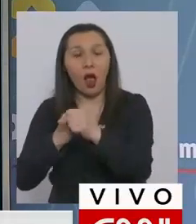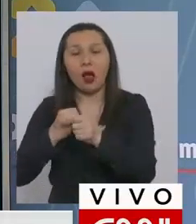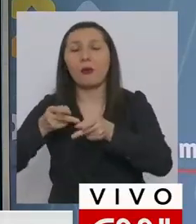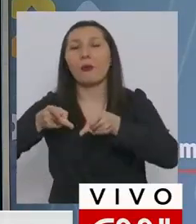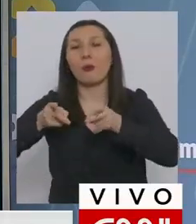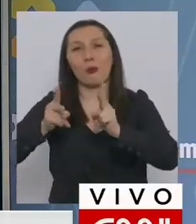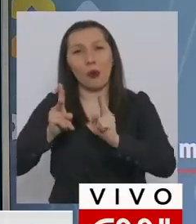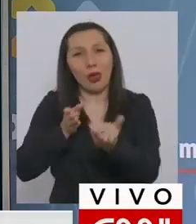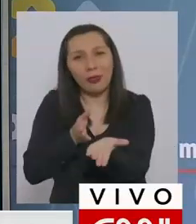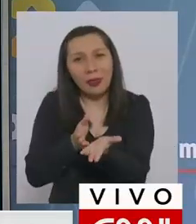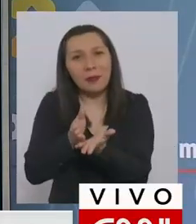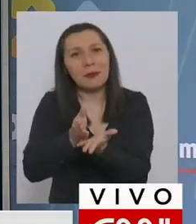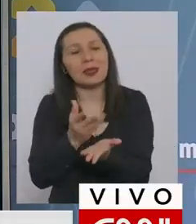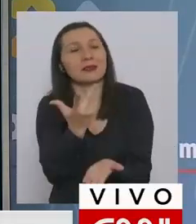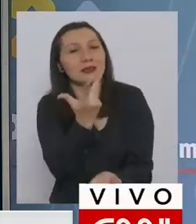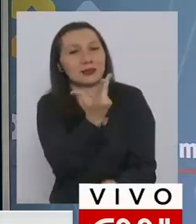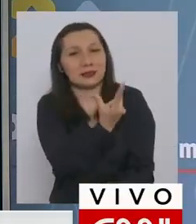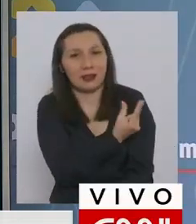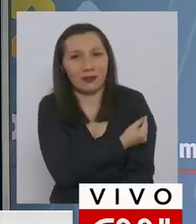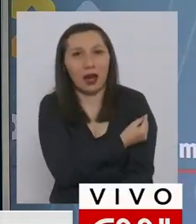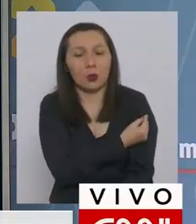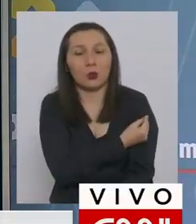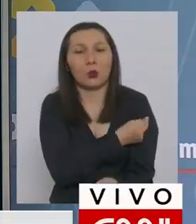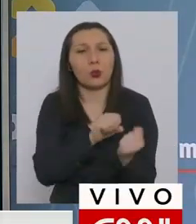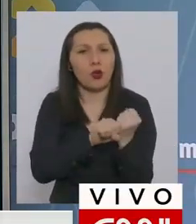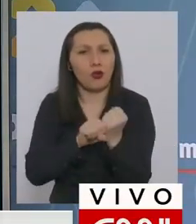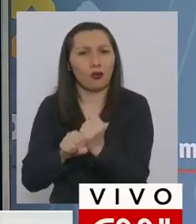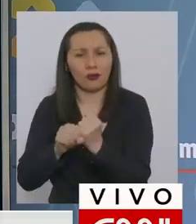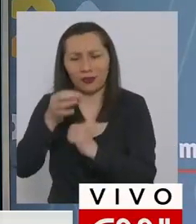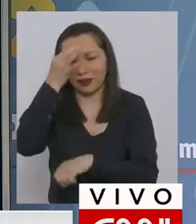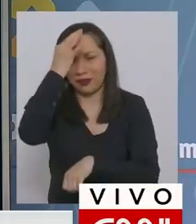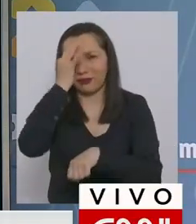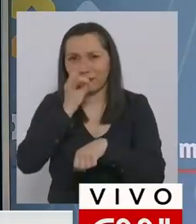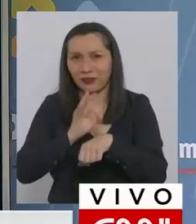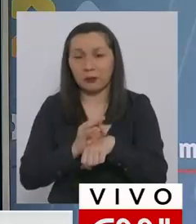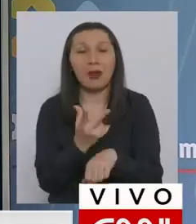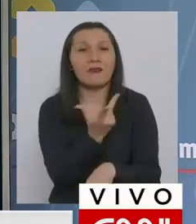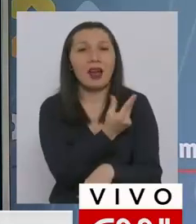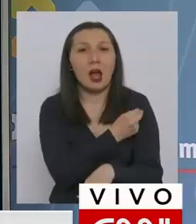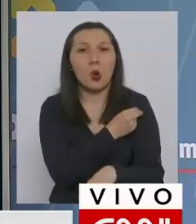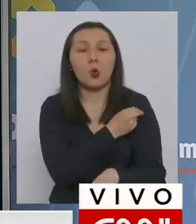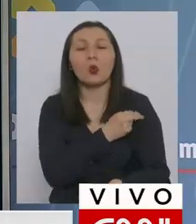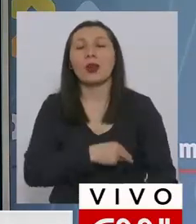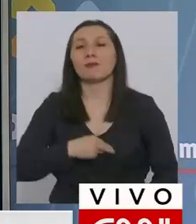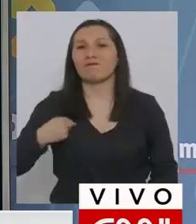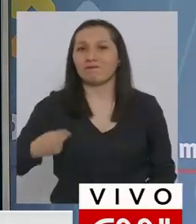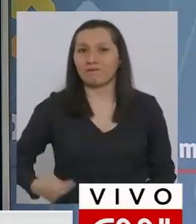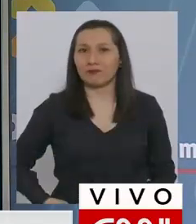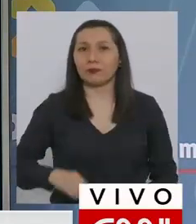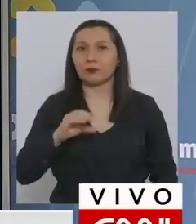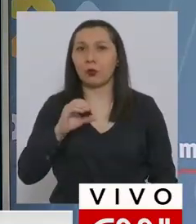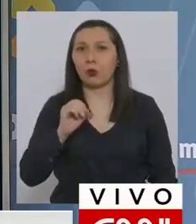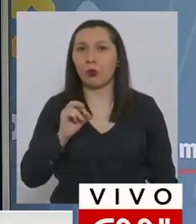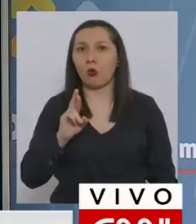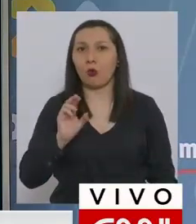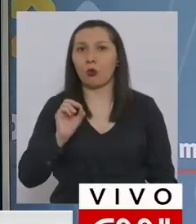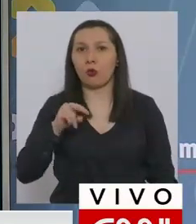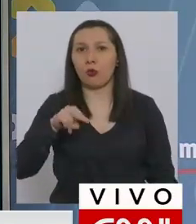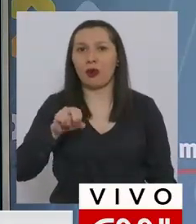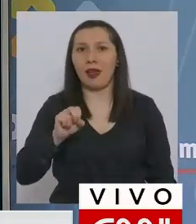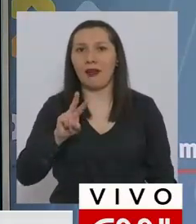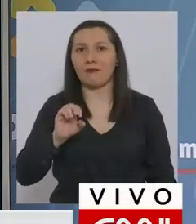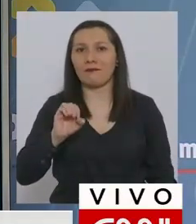que la vacunación nos haya ayudado a que la incidencia de esta enfermedad vaya disminuyendo y se mantenga la tendencia a la